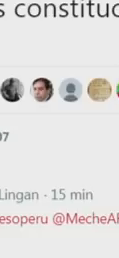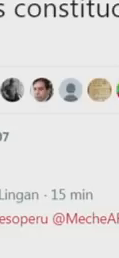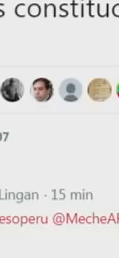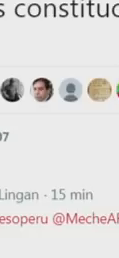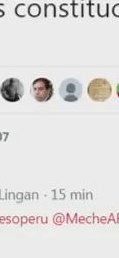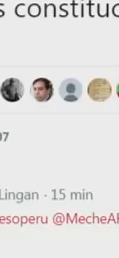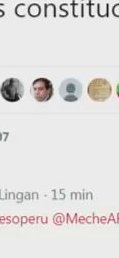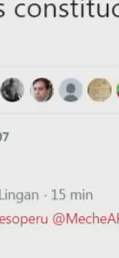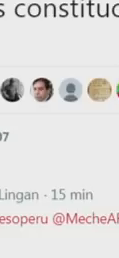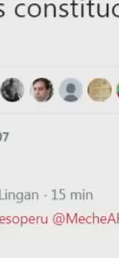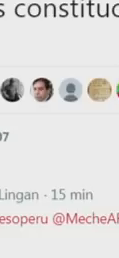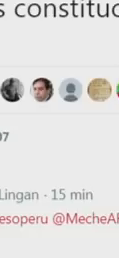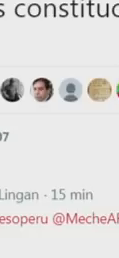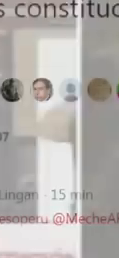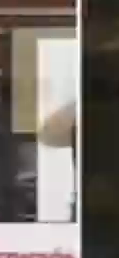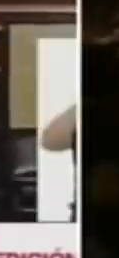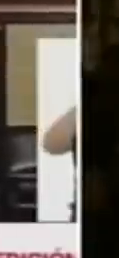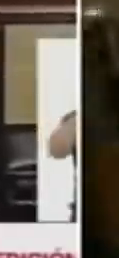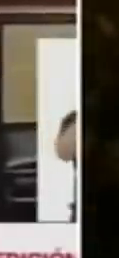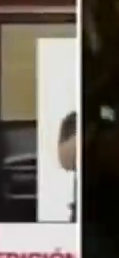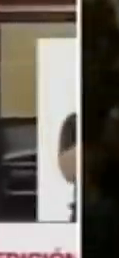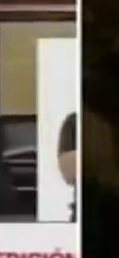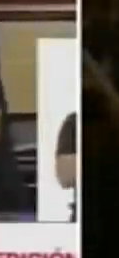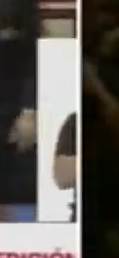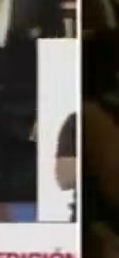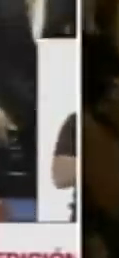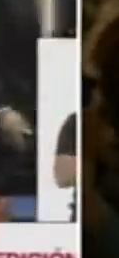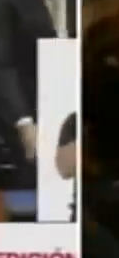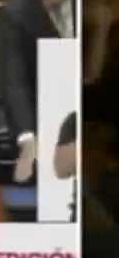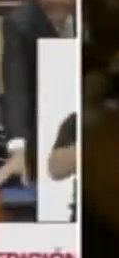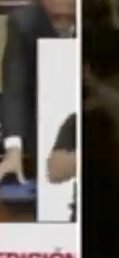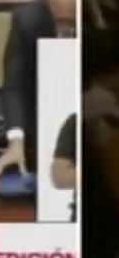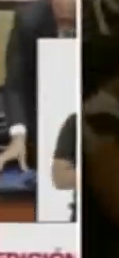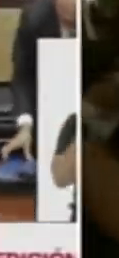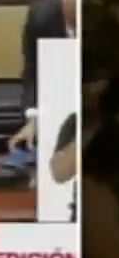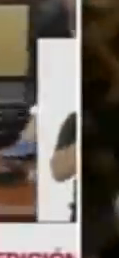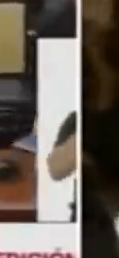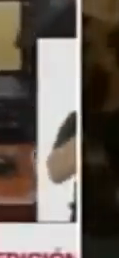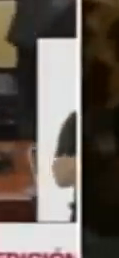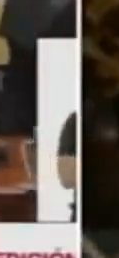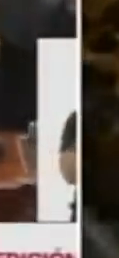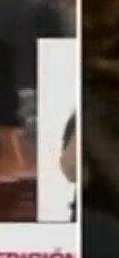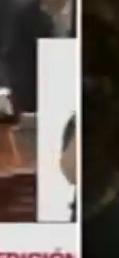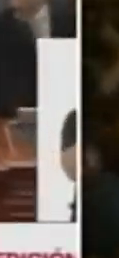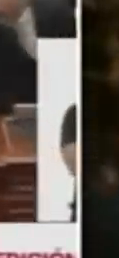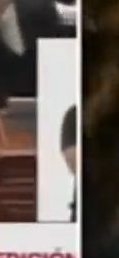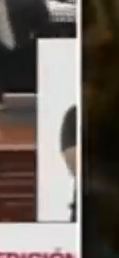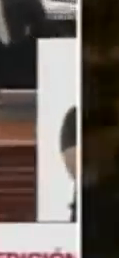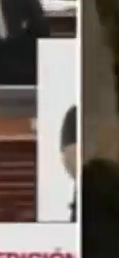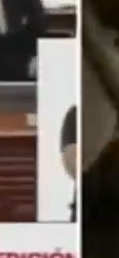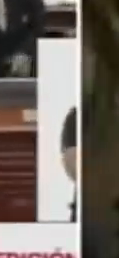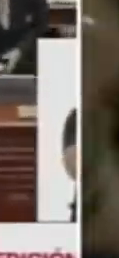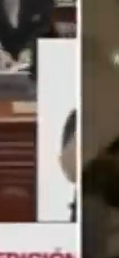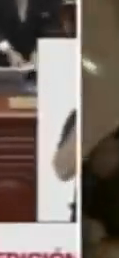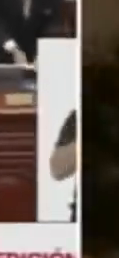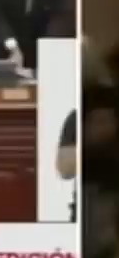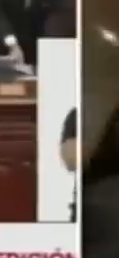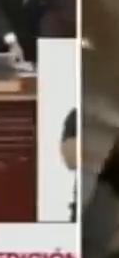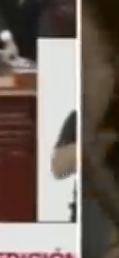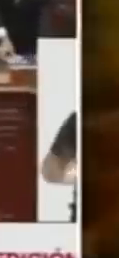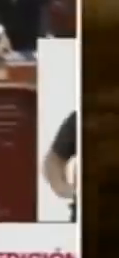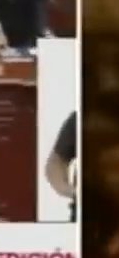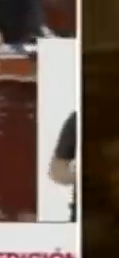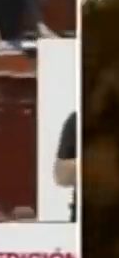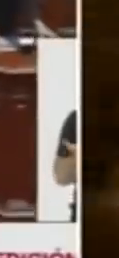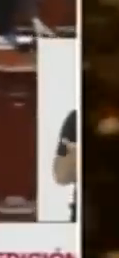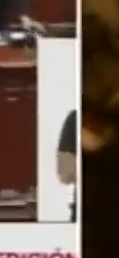disolver cuando existe entonces dos mociones en el consejo de ministros y ahora es el propio parlamento